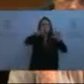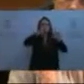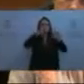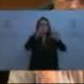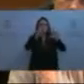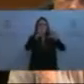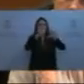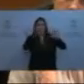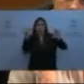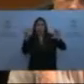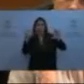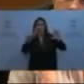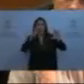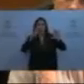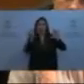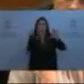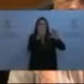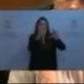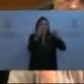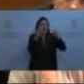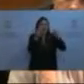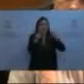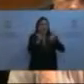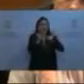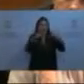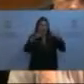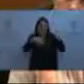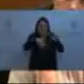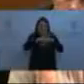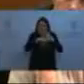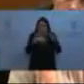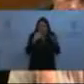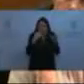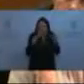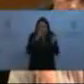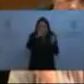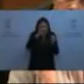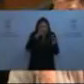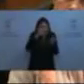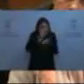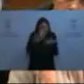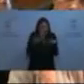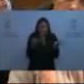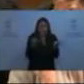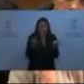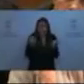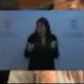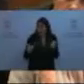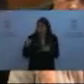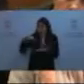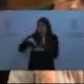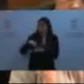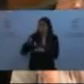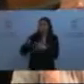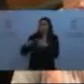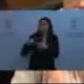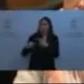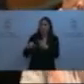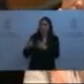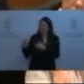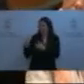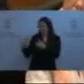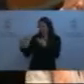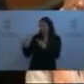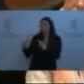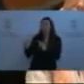algunas tapadas con una especie de, no sé, de chapuza, con algo ahí puesto. Que mire, estaba un visitante que se había acercado, que tenía un familiar, estuve un poquito hablando con